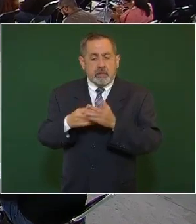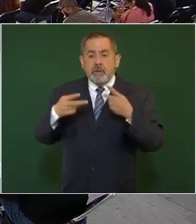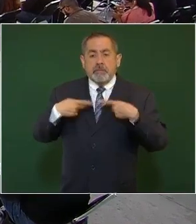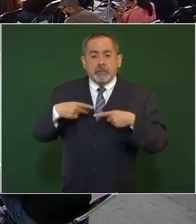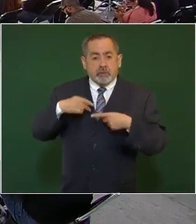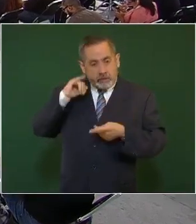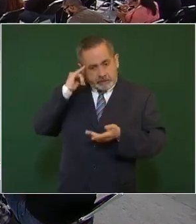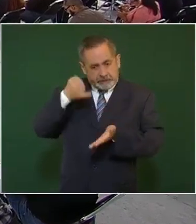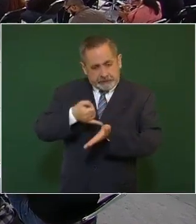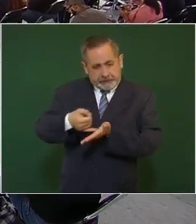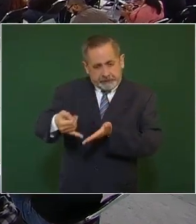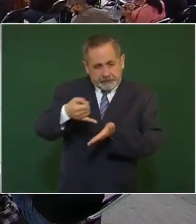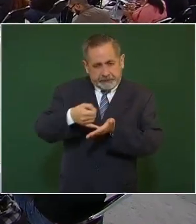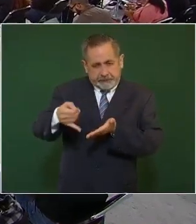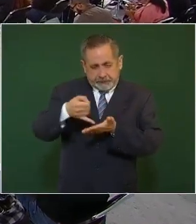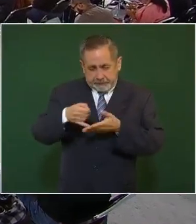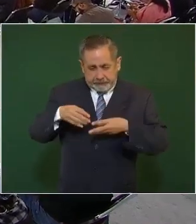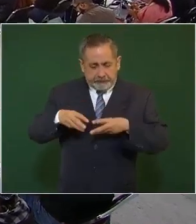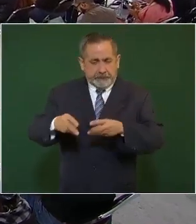sembradores,